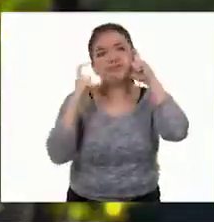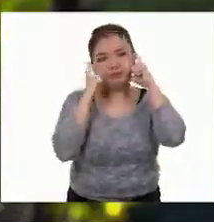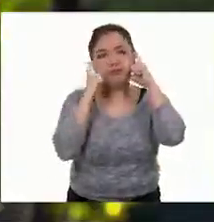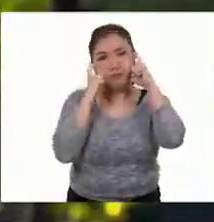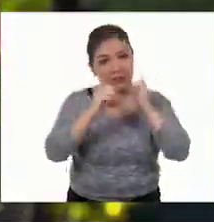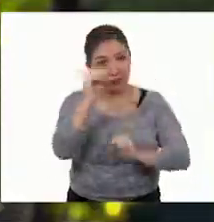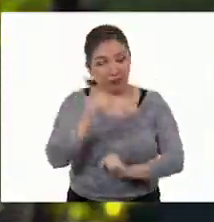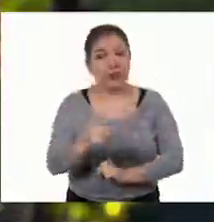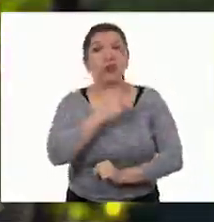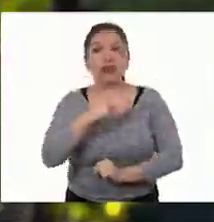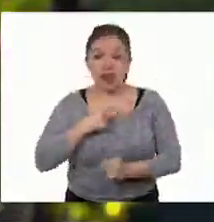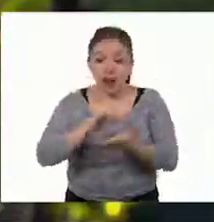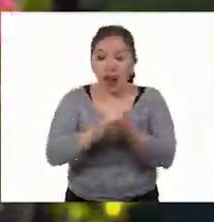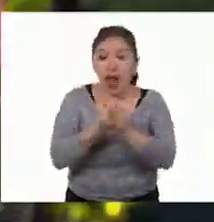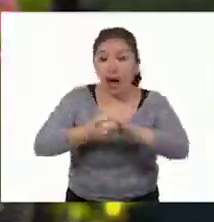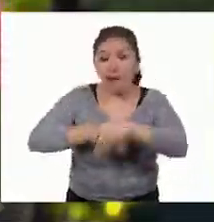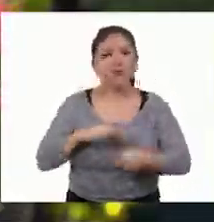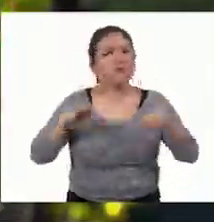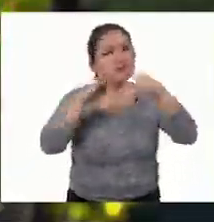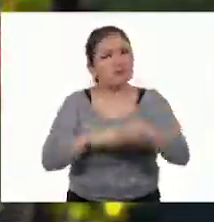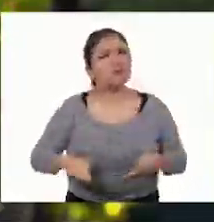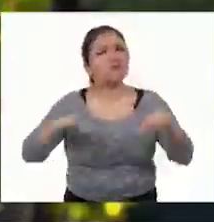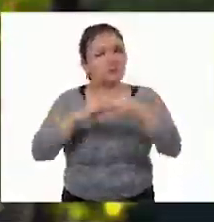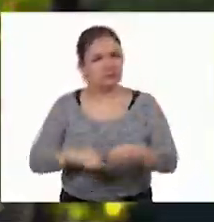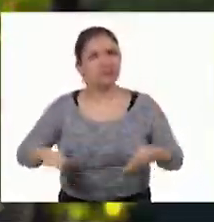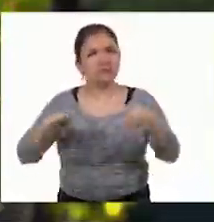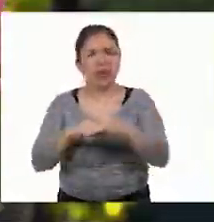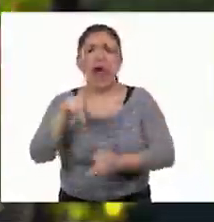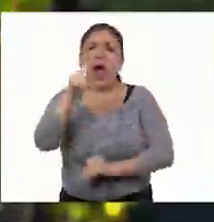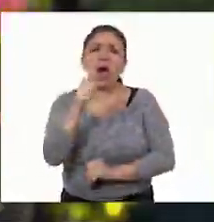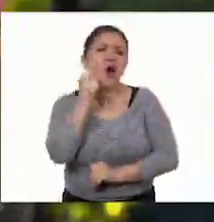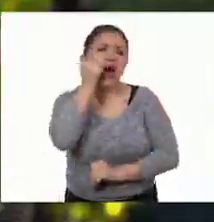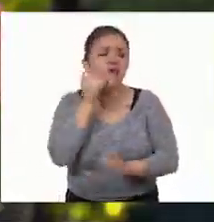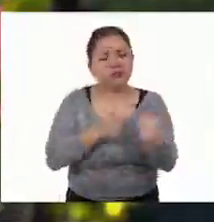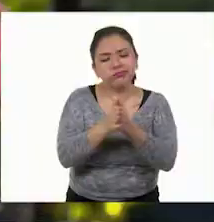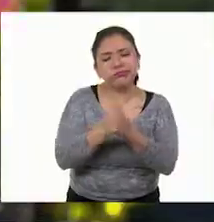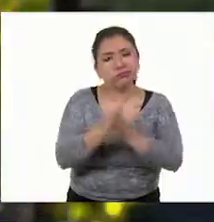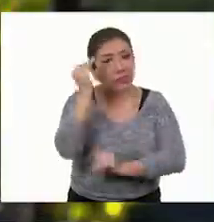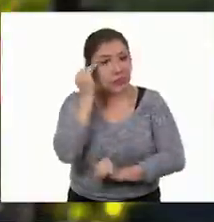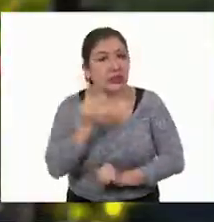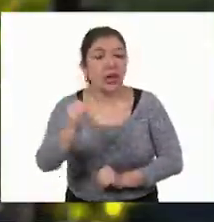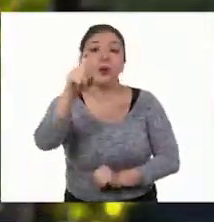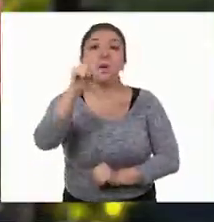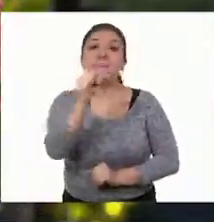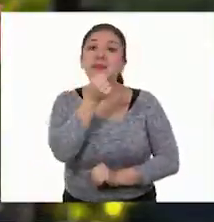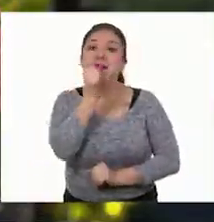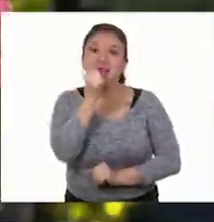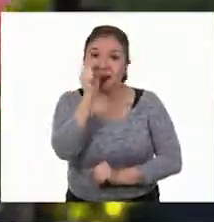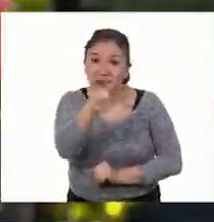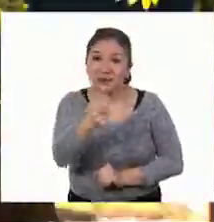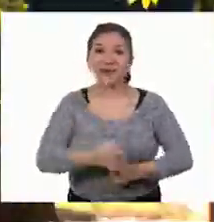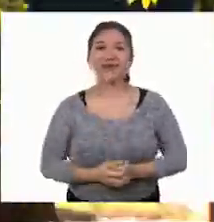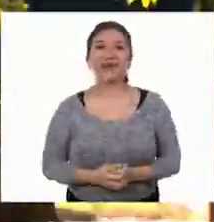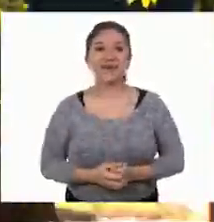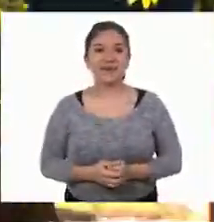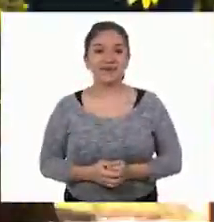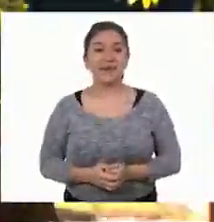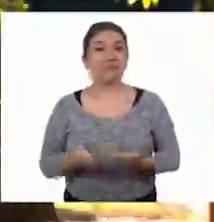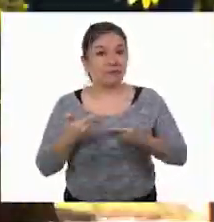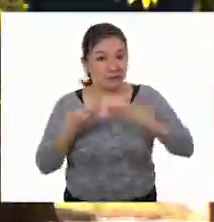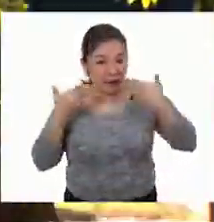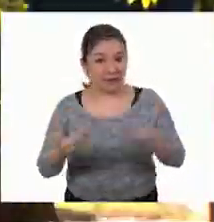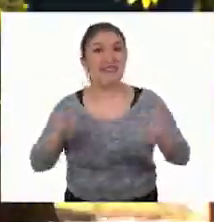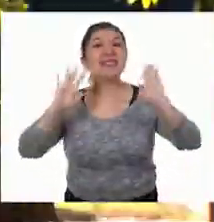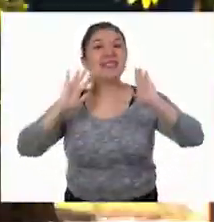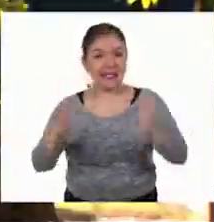cubrebocas. Lava tus manos frecuentemente con agua y jabón durante 20 segundos. Ahora